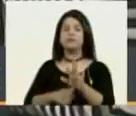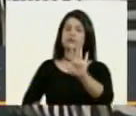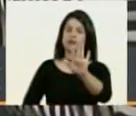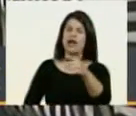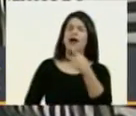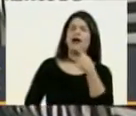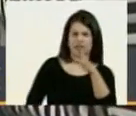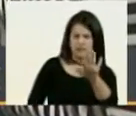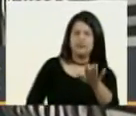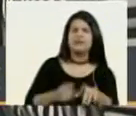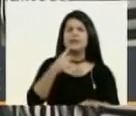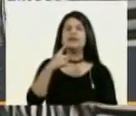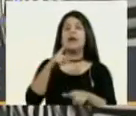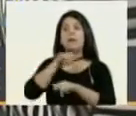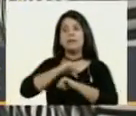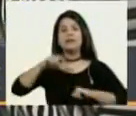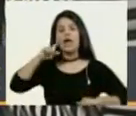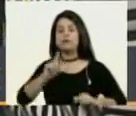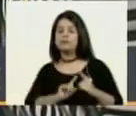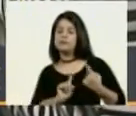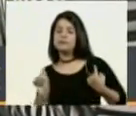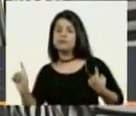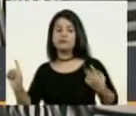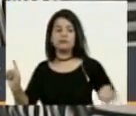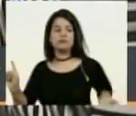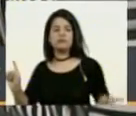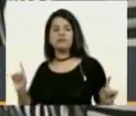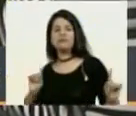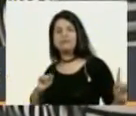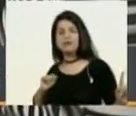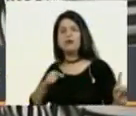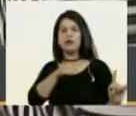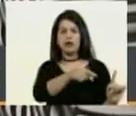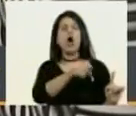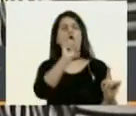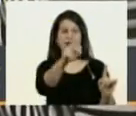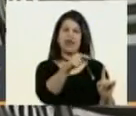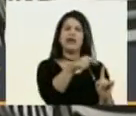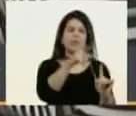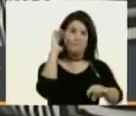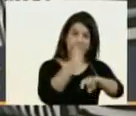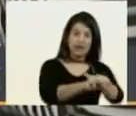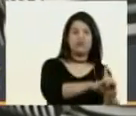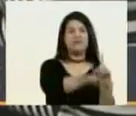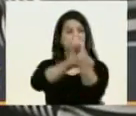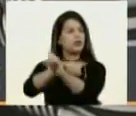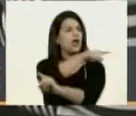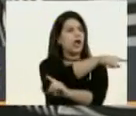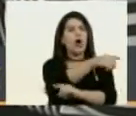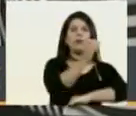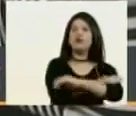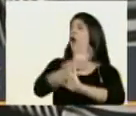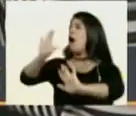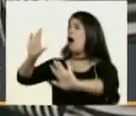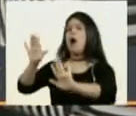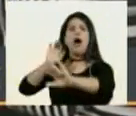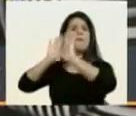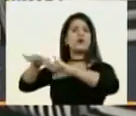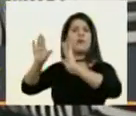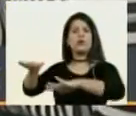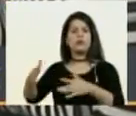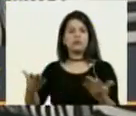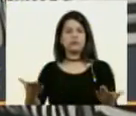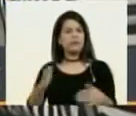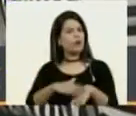detenidos? ¿Por qué la derecha comienza a decir hay tantos presos por las protestas? Si fuesen infiltrados, ellos deberían estar aplaudiendo que los metan presos, que